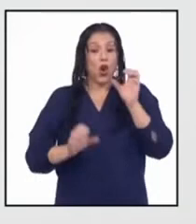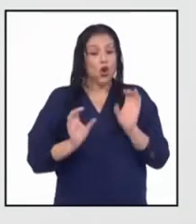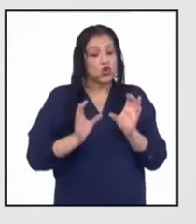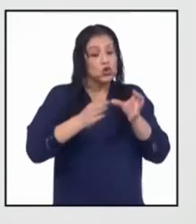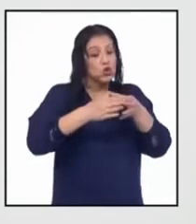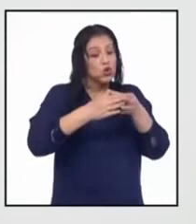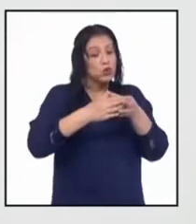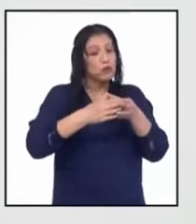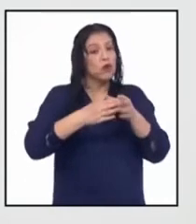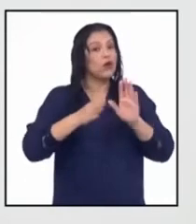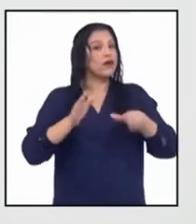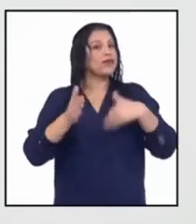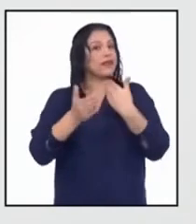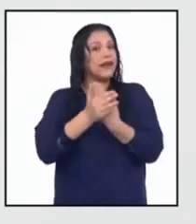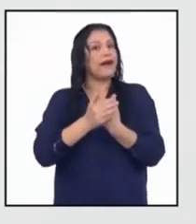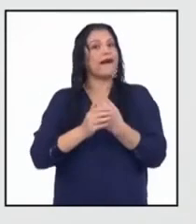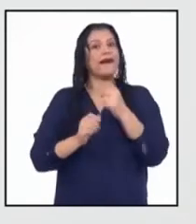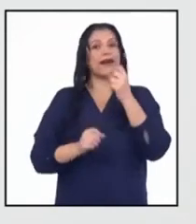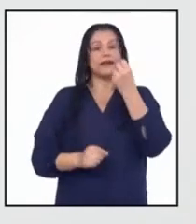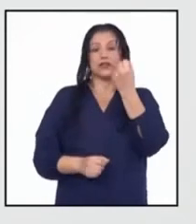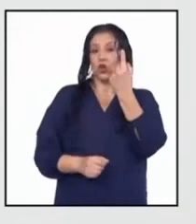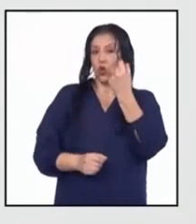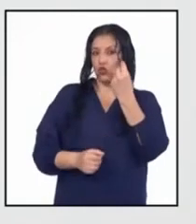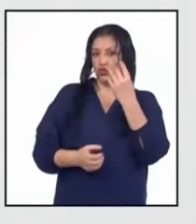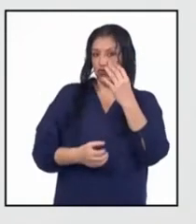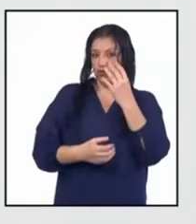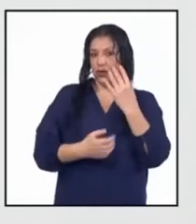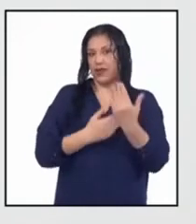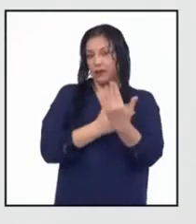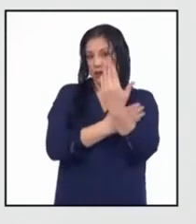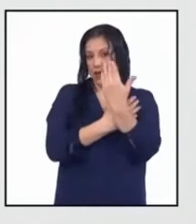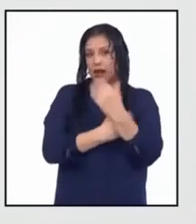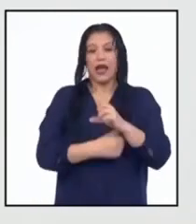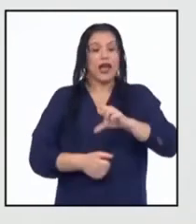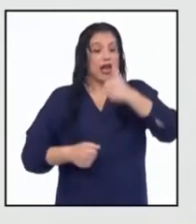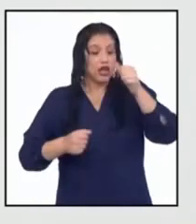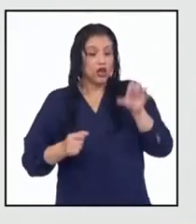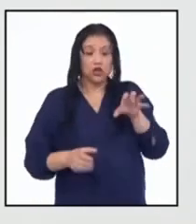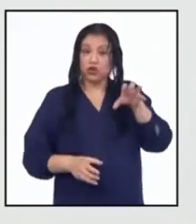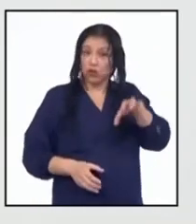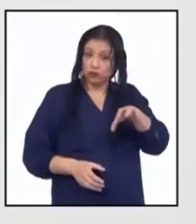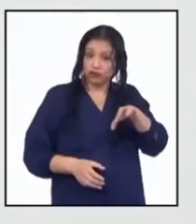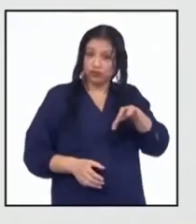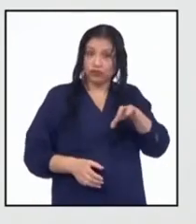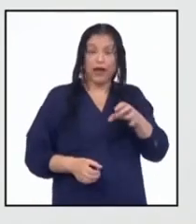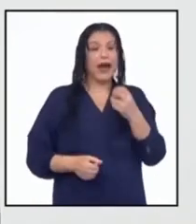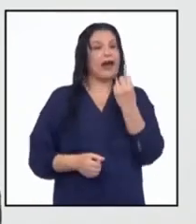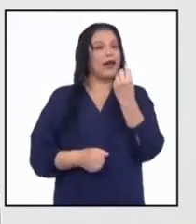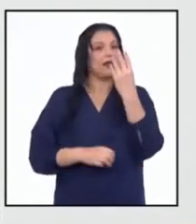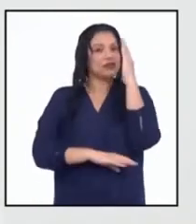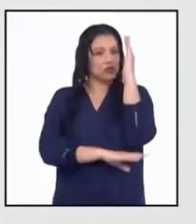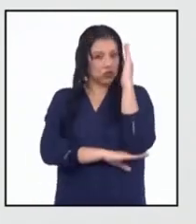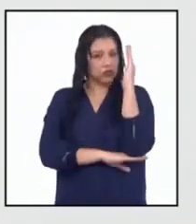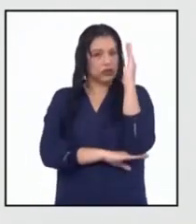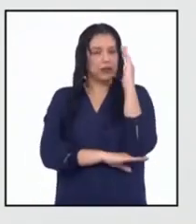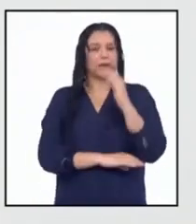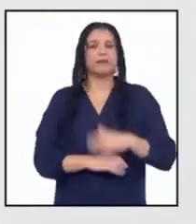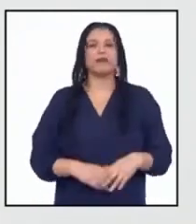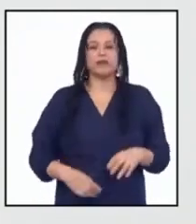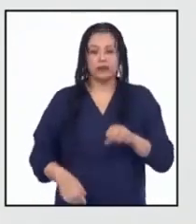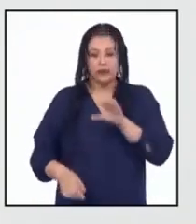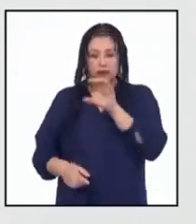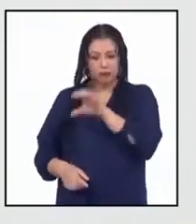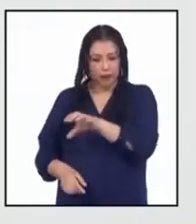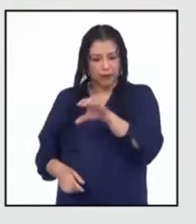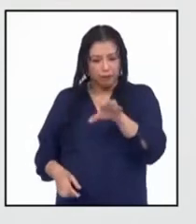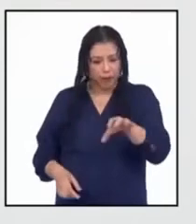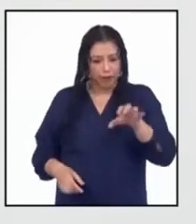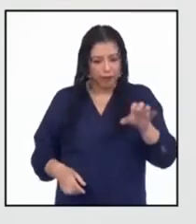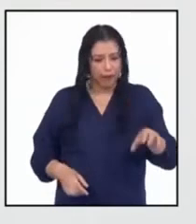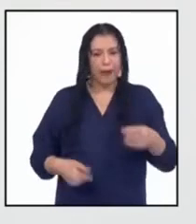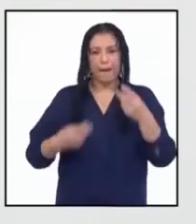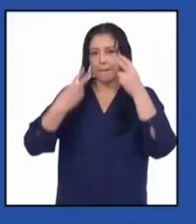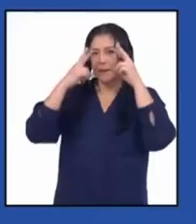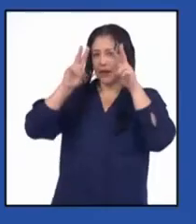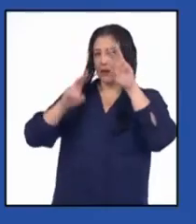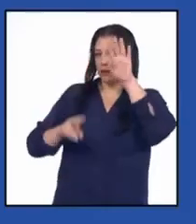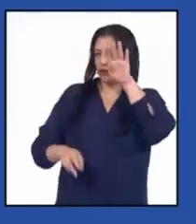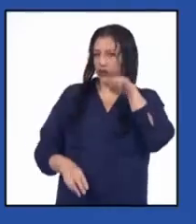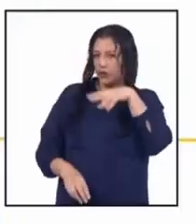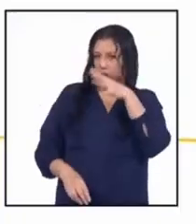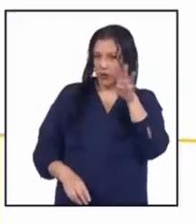las 11 a.m. y por último grupo al mediodía. A partir de eso, tenemos el siguiente